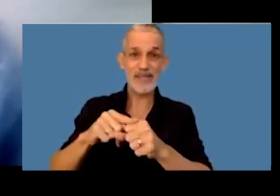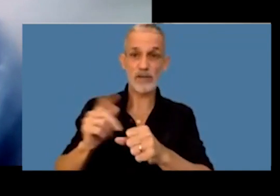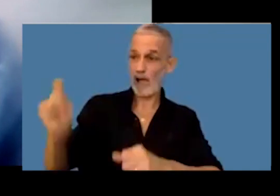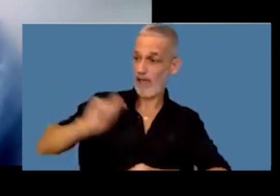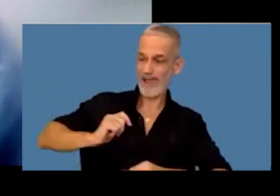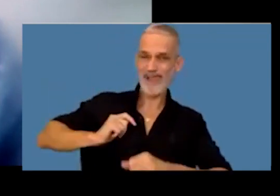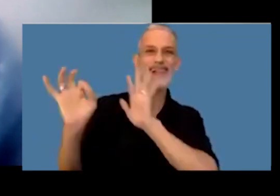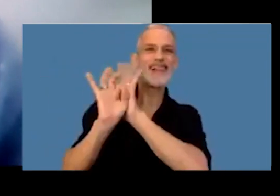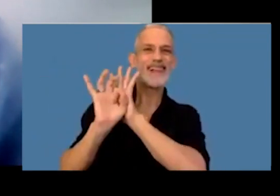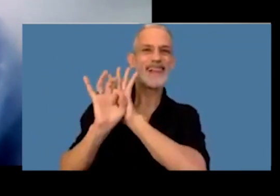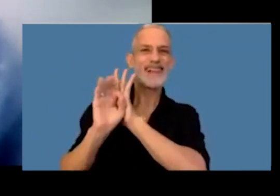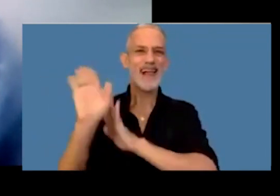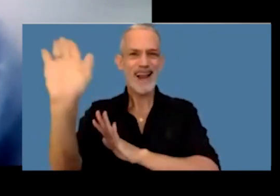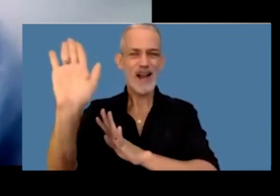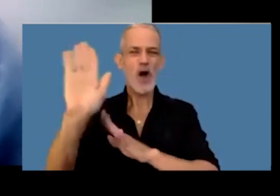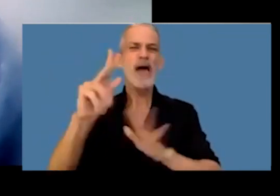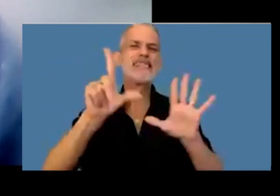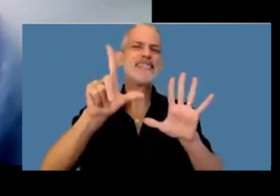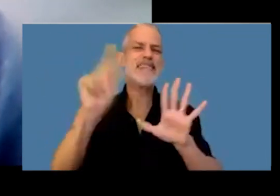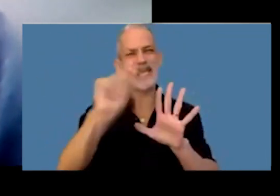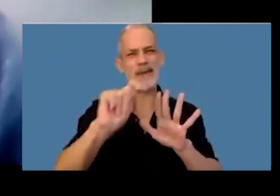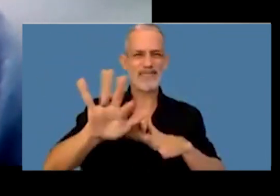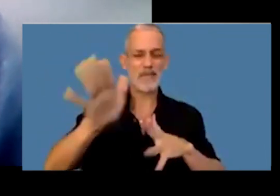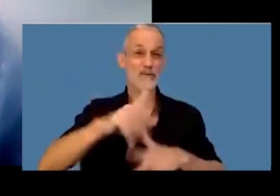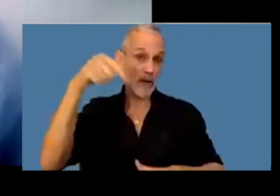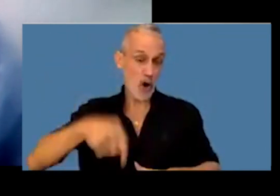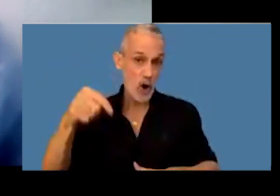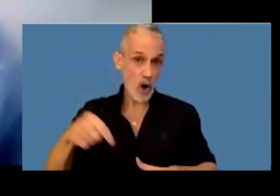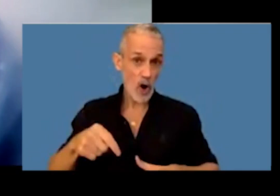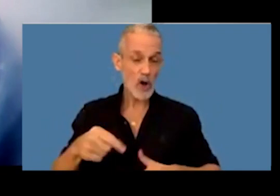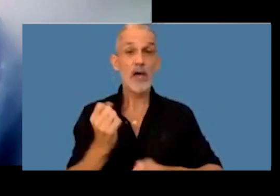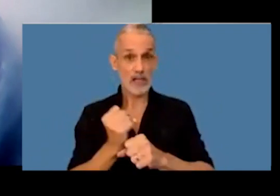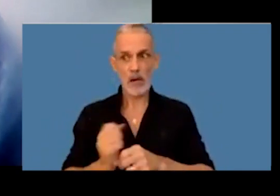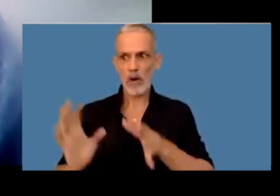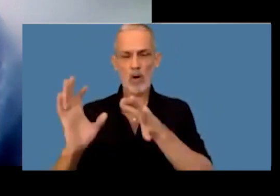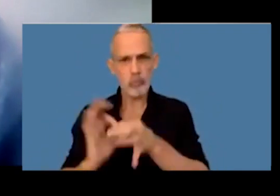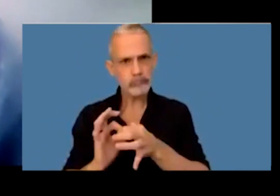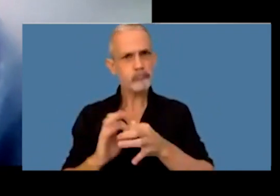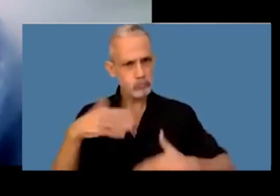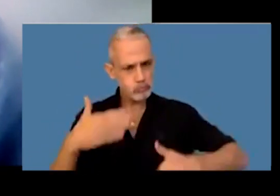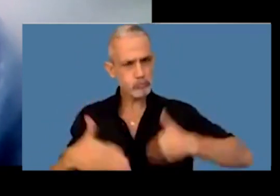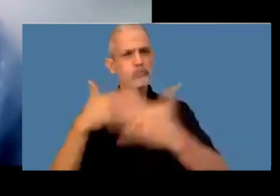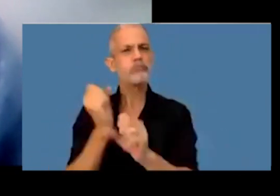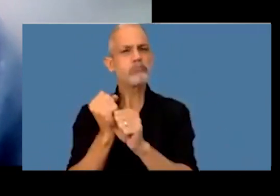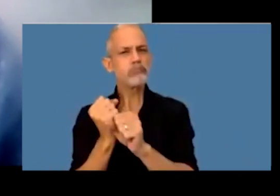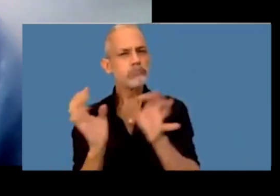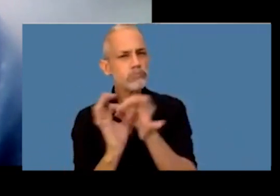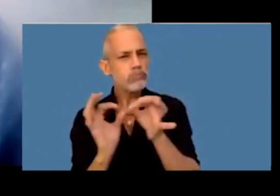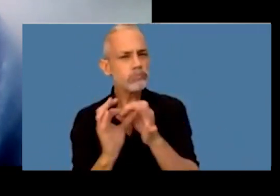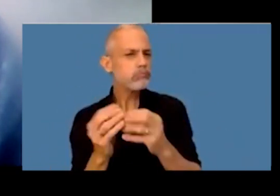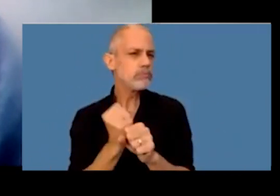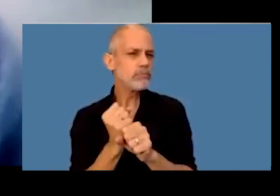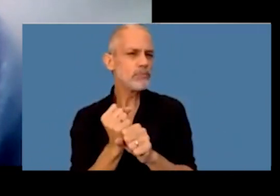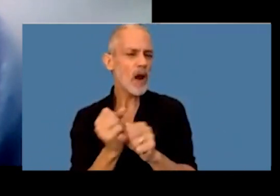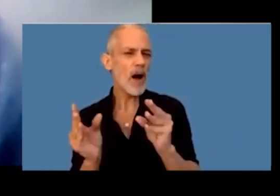en cerca de 7 meses. Hoy en día, en un trabajo en conjunto que se vino realizando con